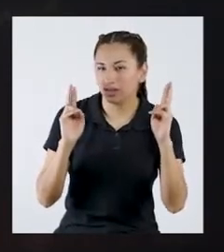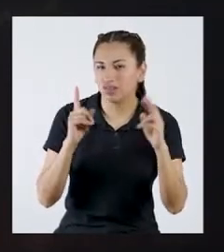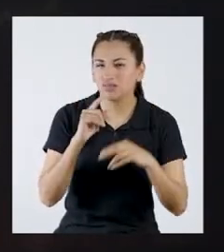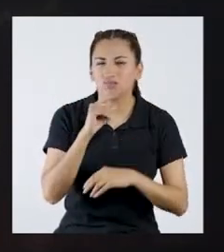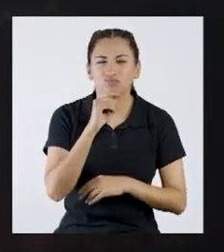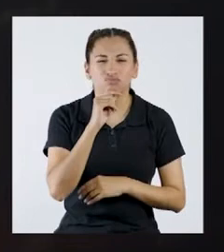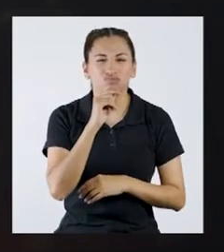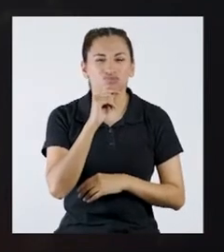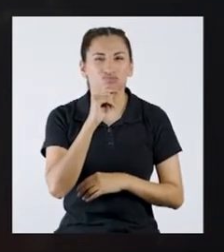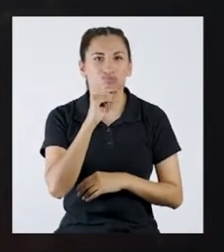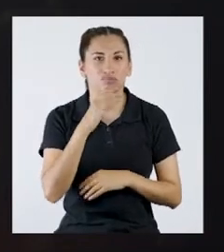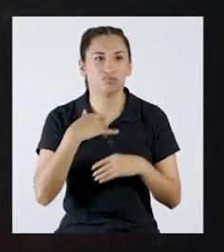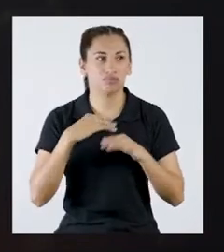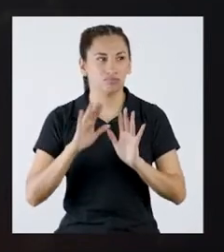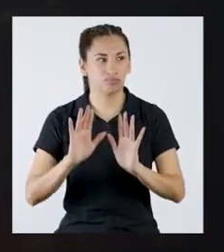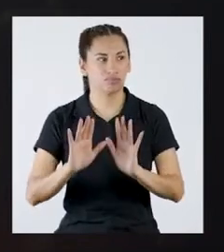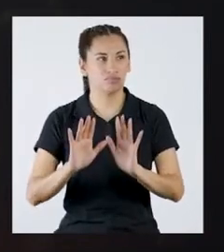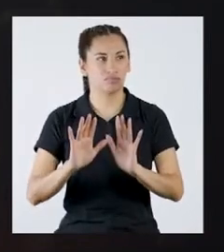Si me detengo,